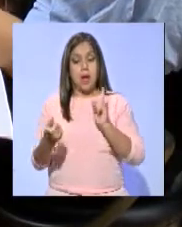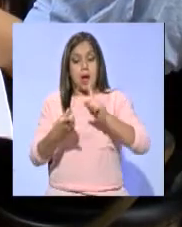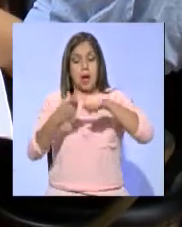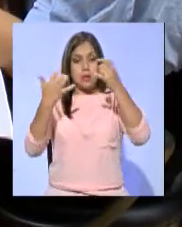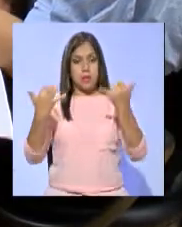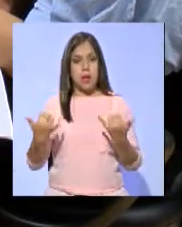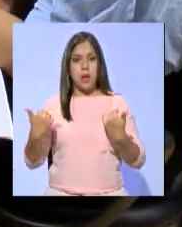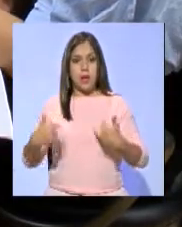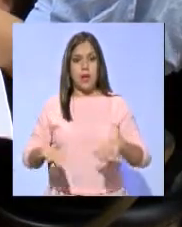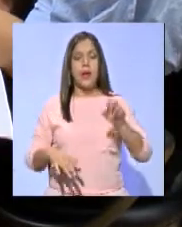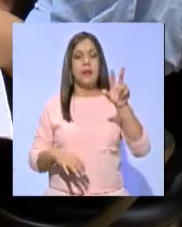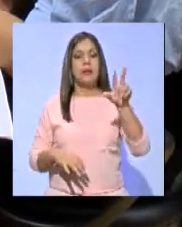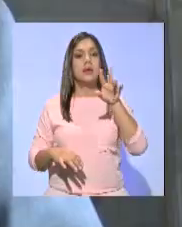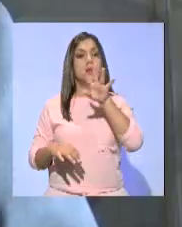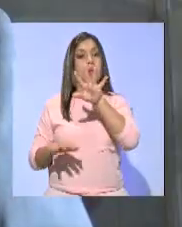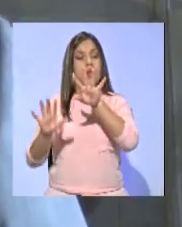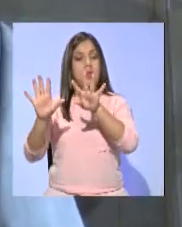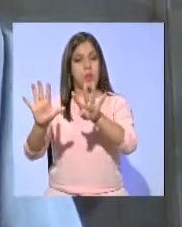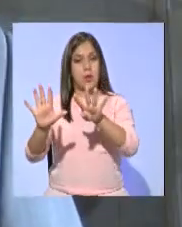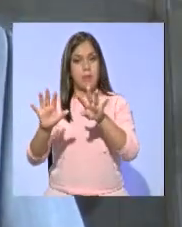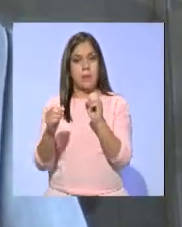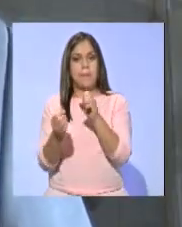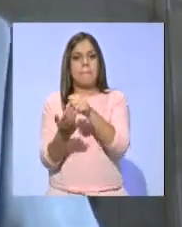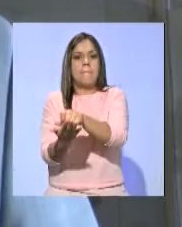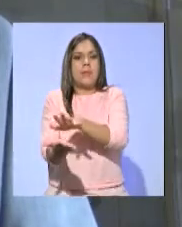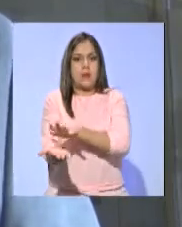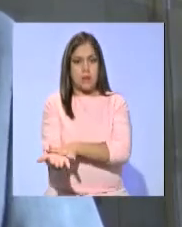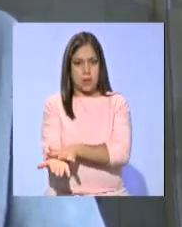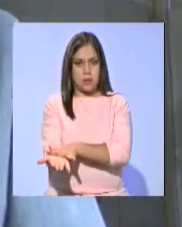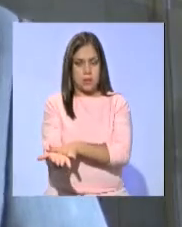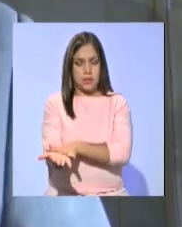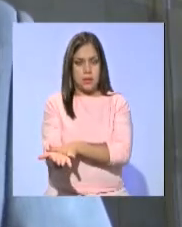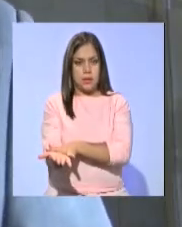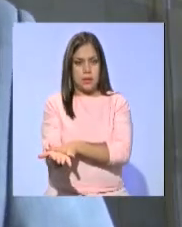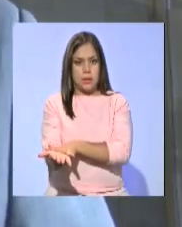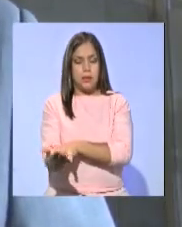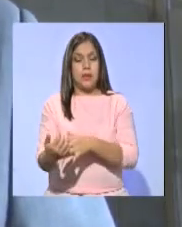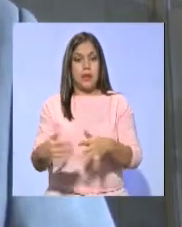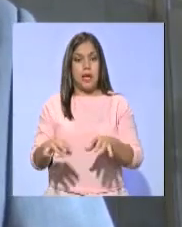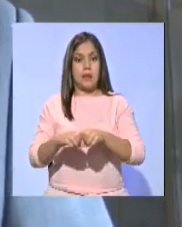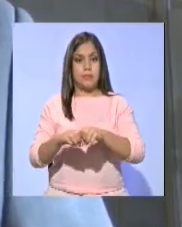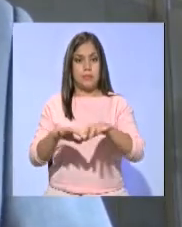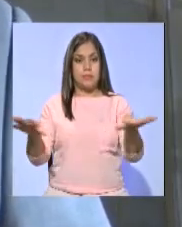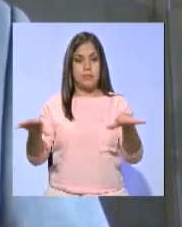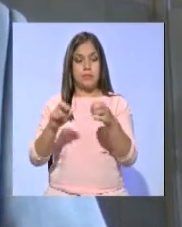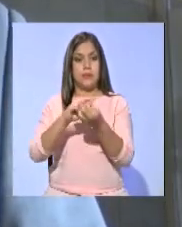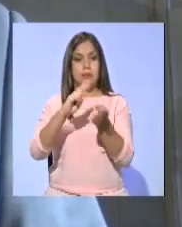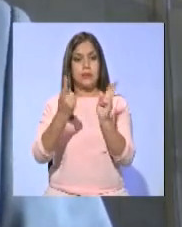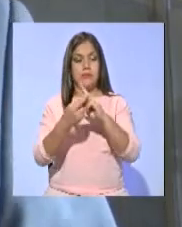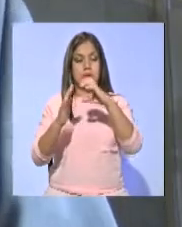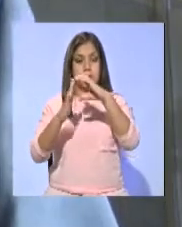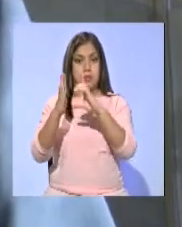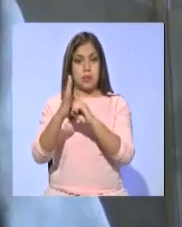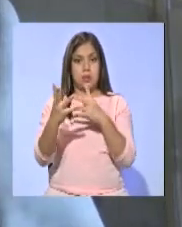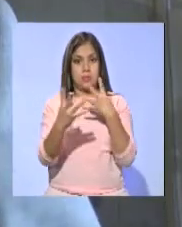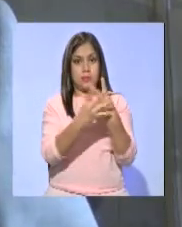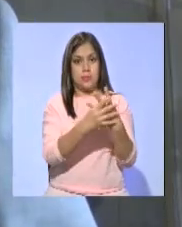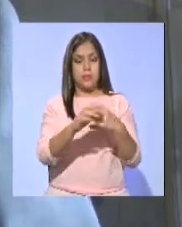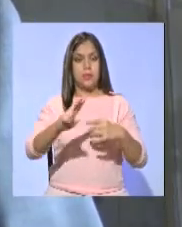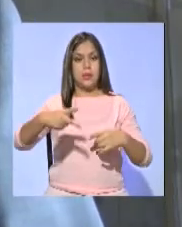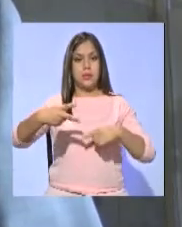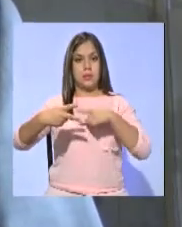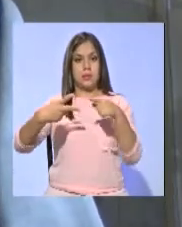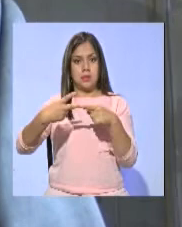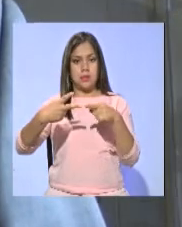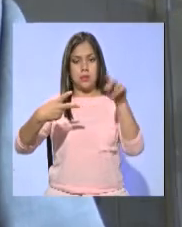ya registran 39 proyectos. El primero, que se engloba de manera general las reformas del Código Orgánico Integral Penal, y la segunda es todo lo que